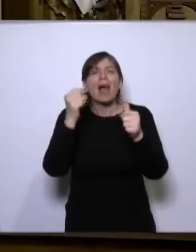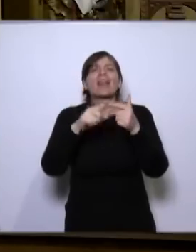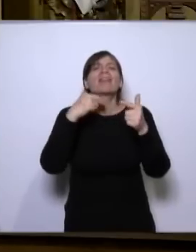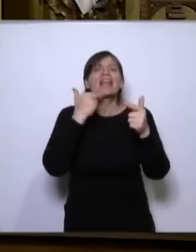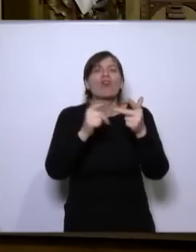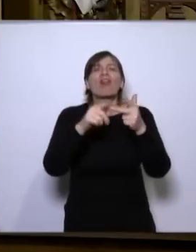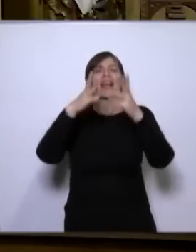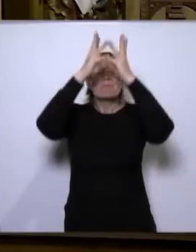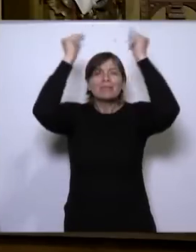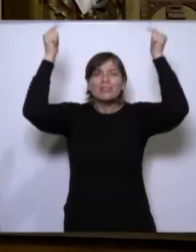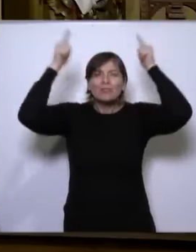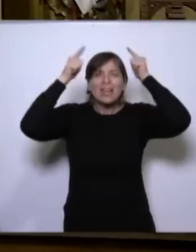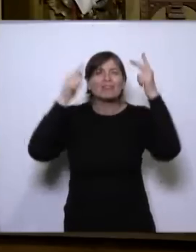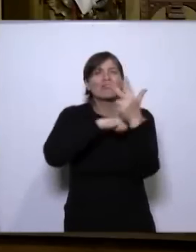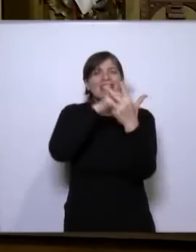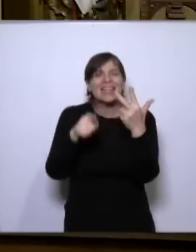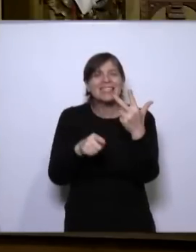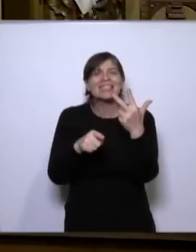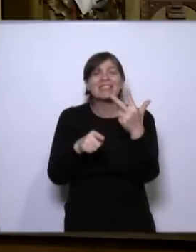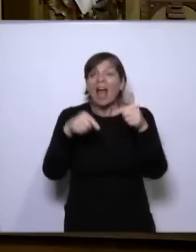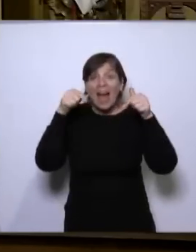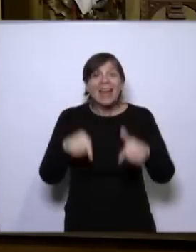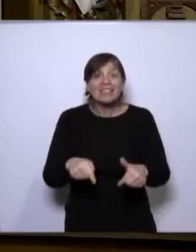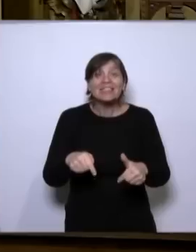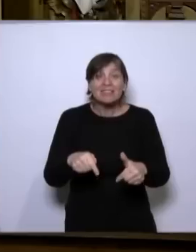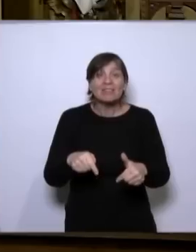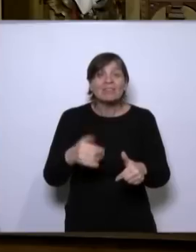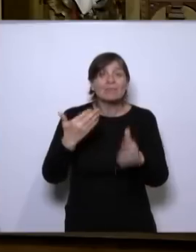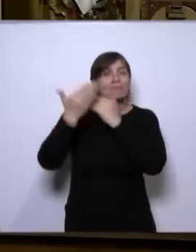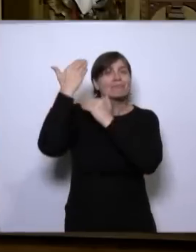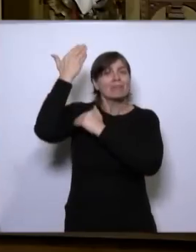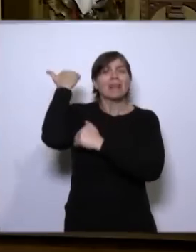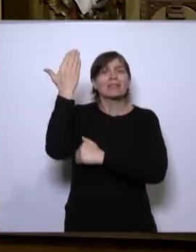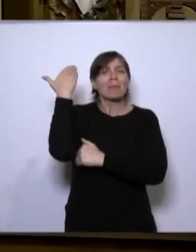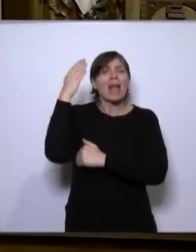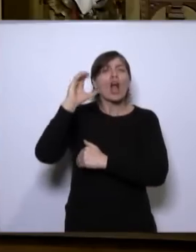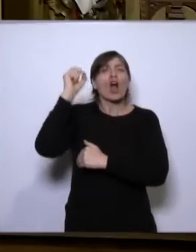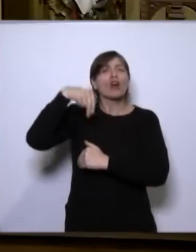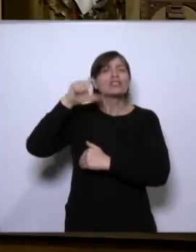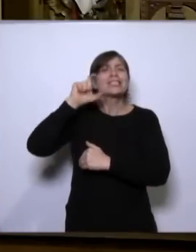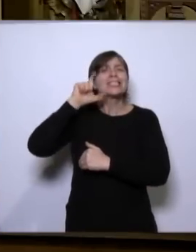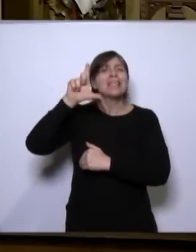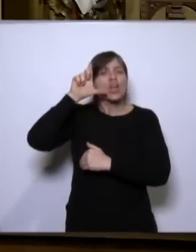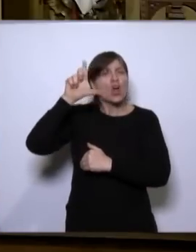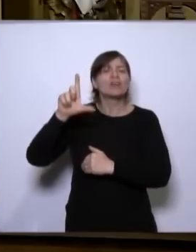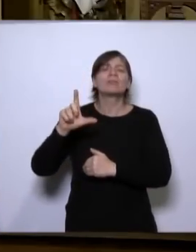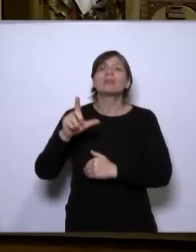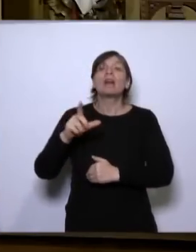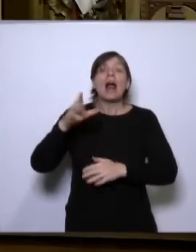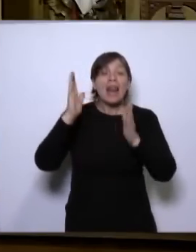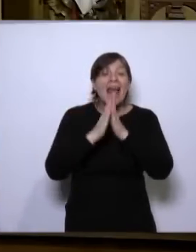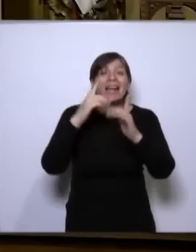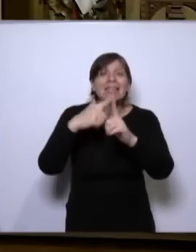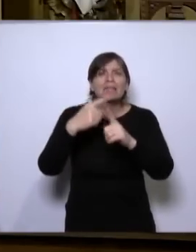Hijo y del Espíritu Santo. Así lo decía el Concilio. La Iglesia es testigo de un